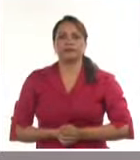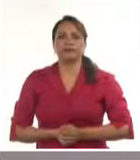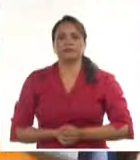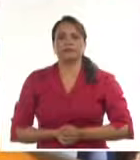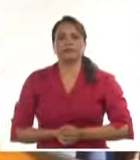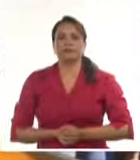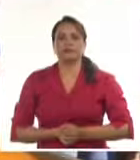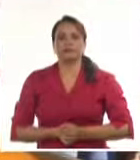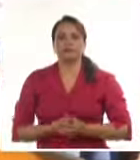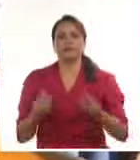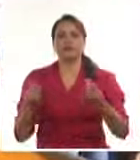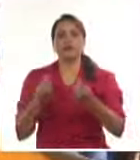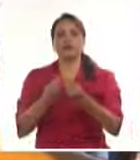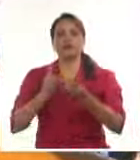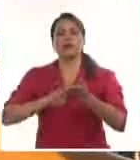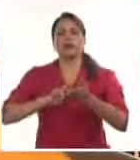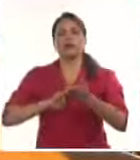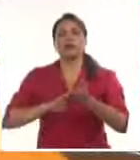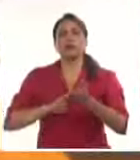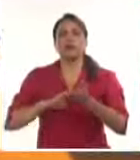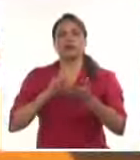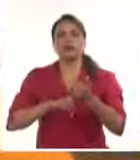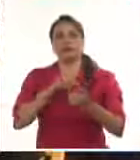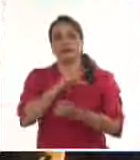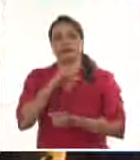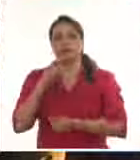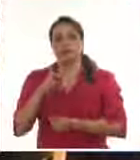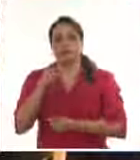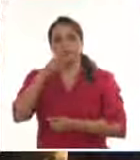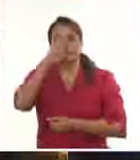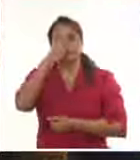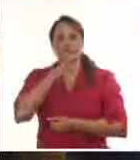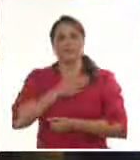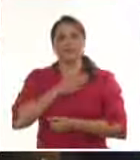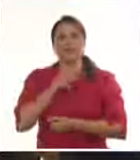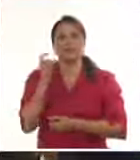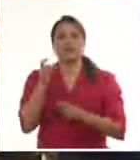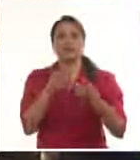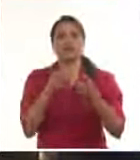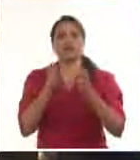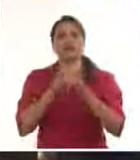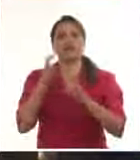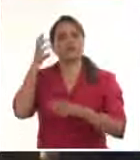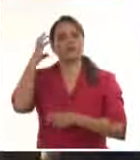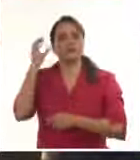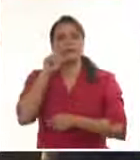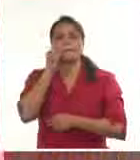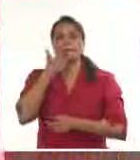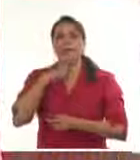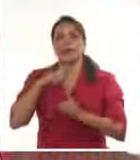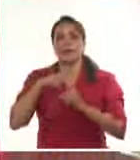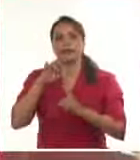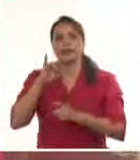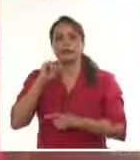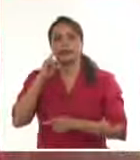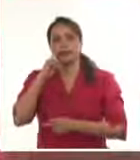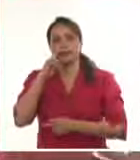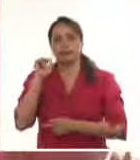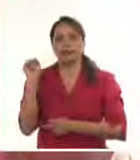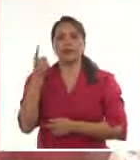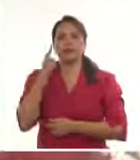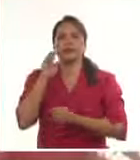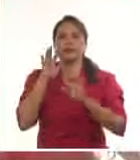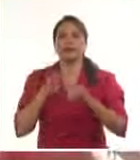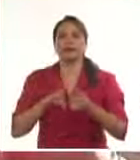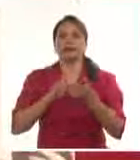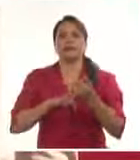Acompañaron el escenario la miembro del Comité Central del Partido Comunista de Cuba y del Consejo de Estado, Beatriz Johnson Urrutia, primera secretaria del